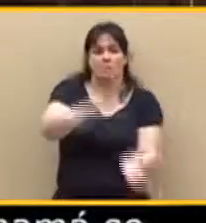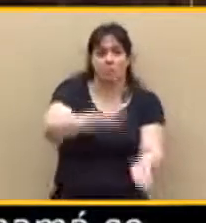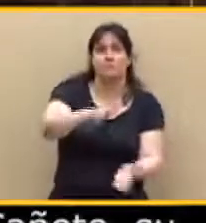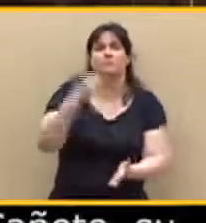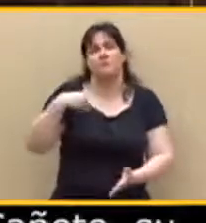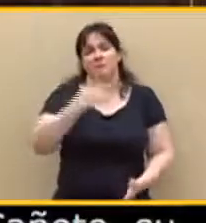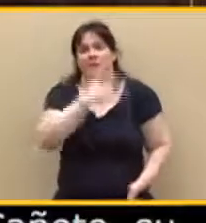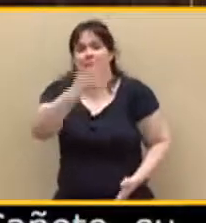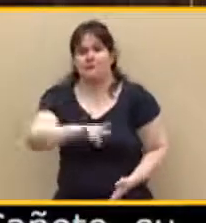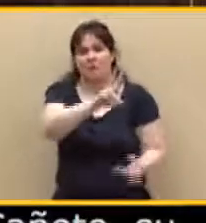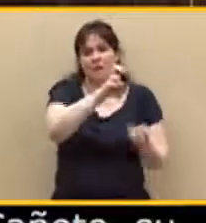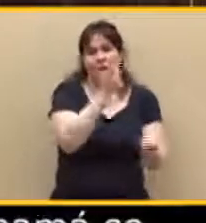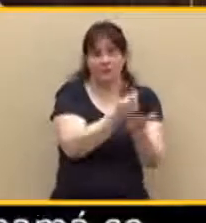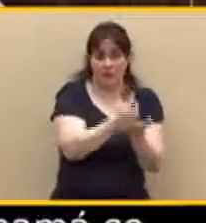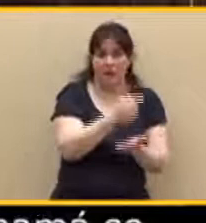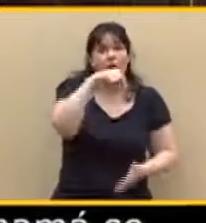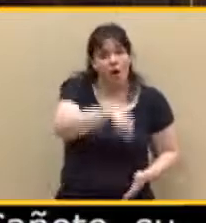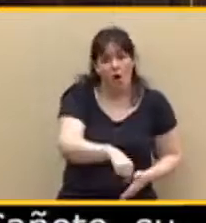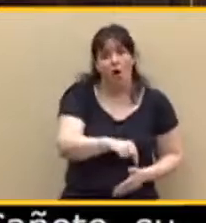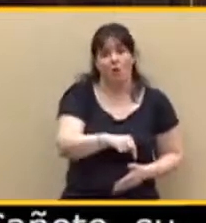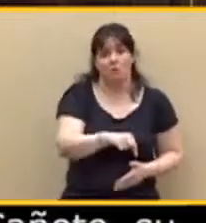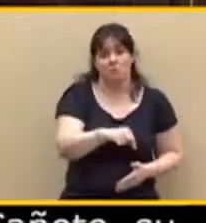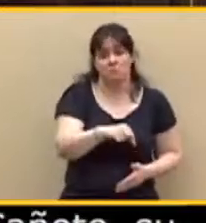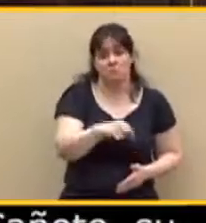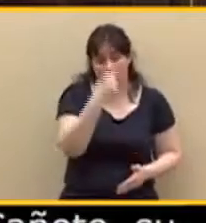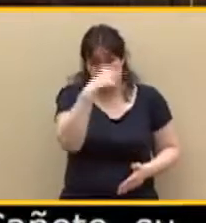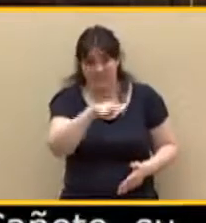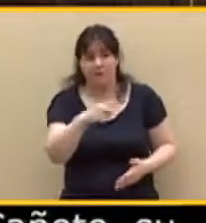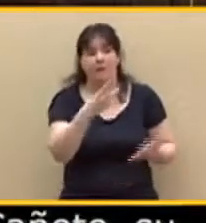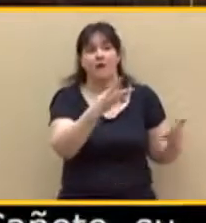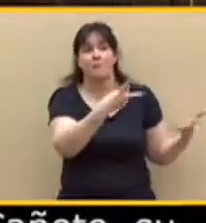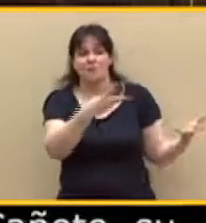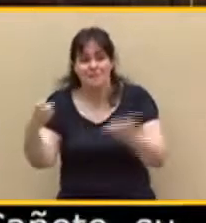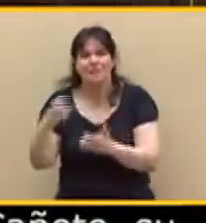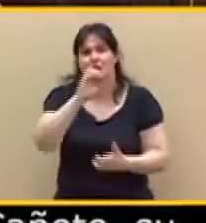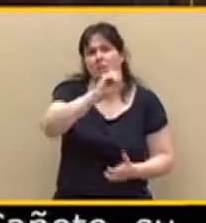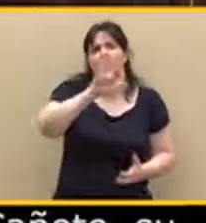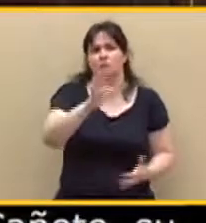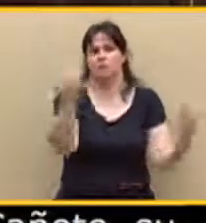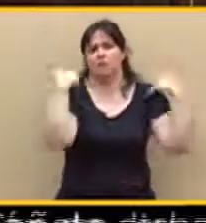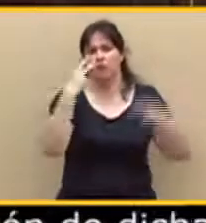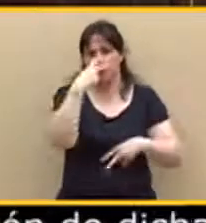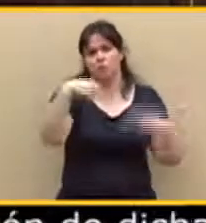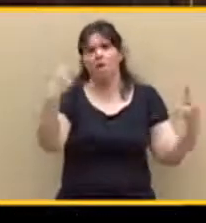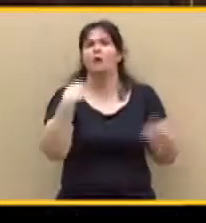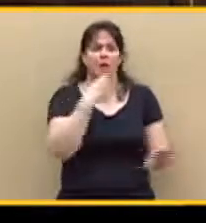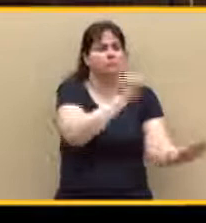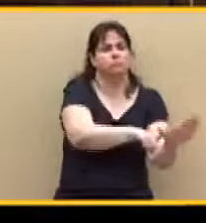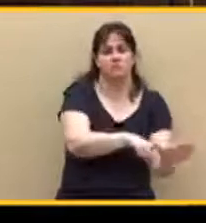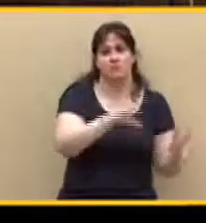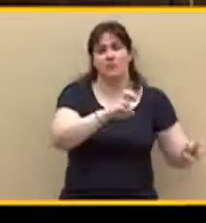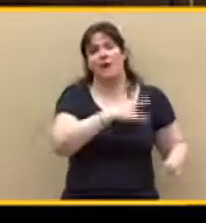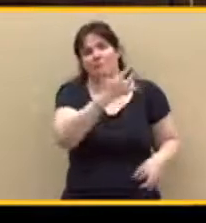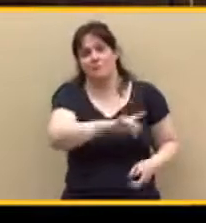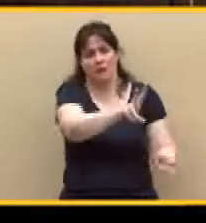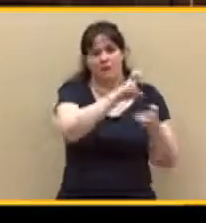hoy, hasta donde sabemos, pues sabemos que hay 705 cargos públicos que se acogieron a la amnistía fiscal del señor Montoro y de su